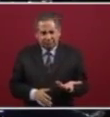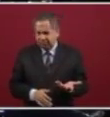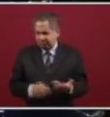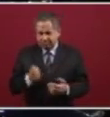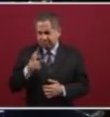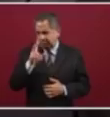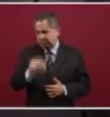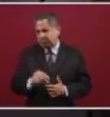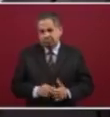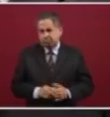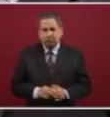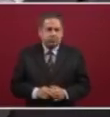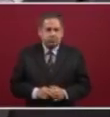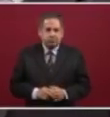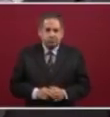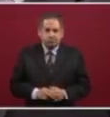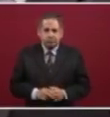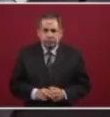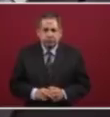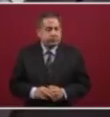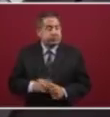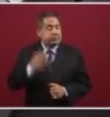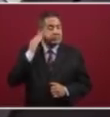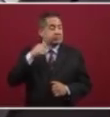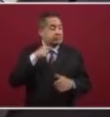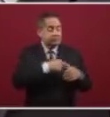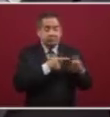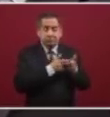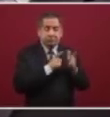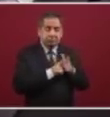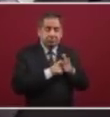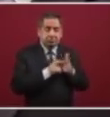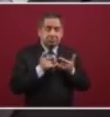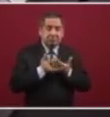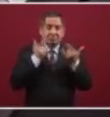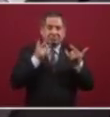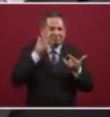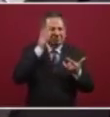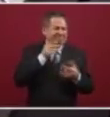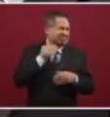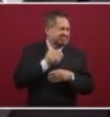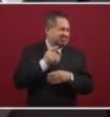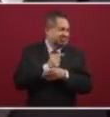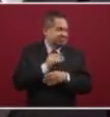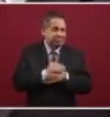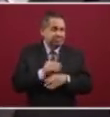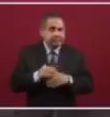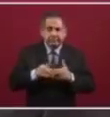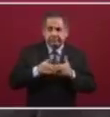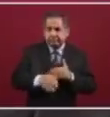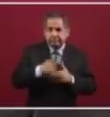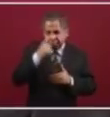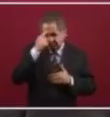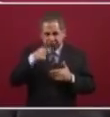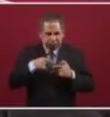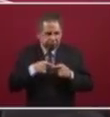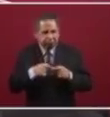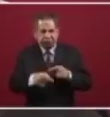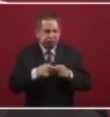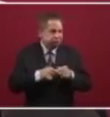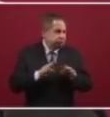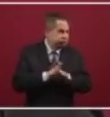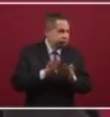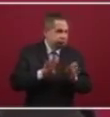que eso no importaba, que lo importaba, lo que importante era la